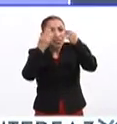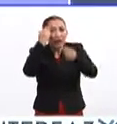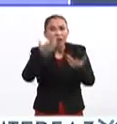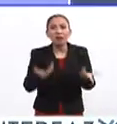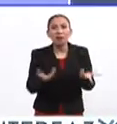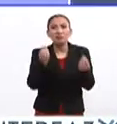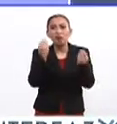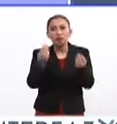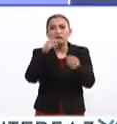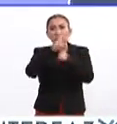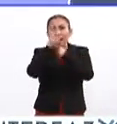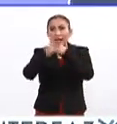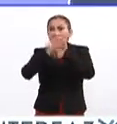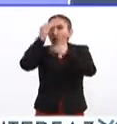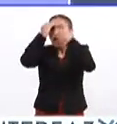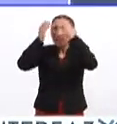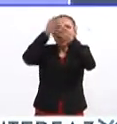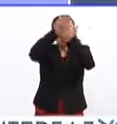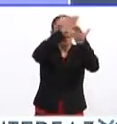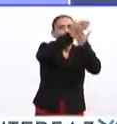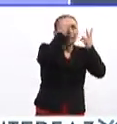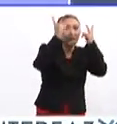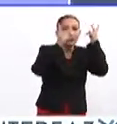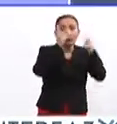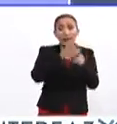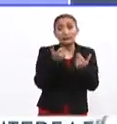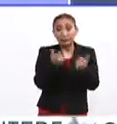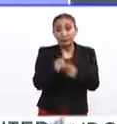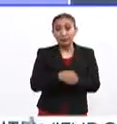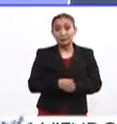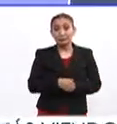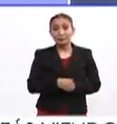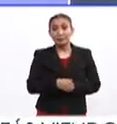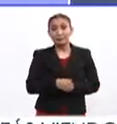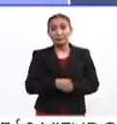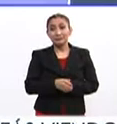aprender, muchas naciones que visitar y así.